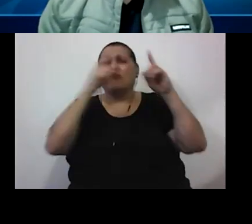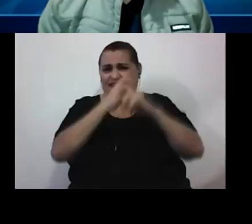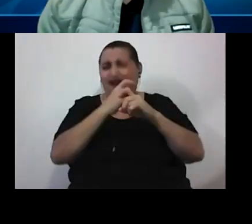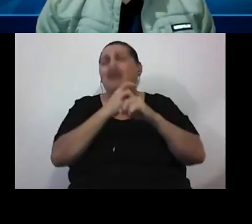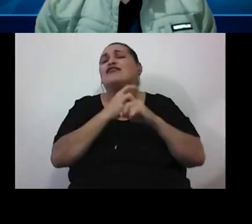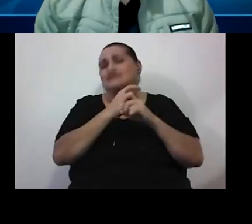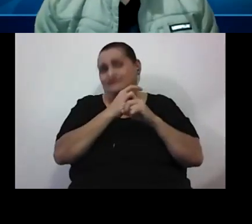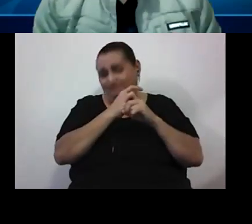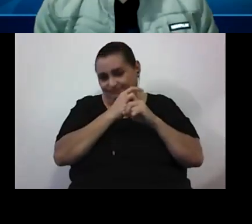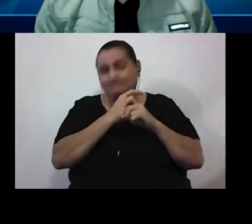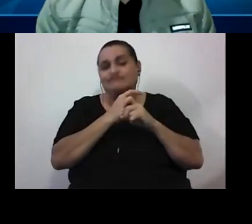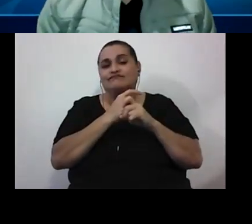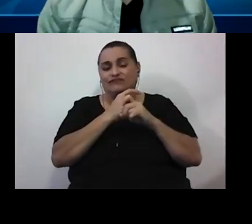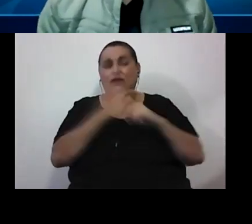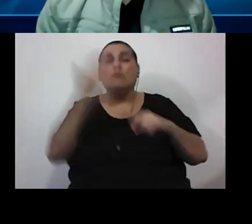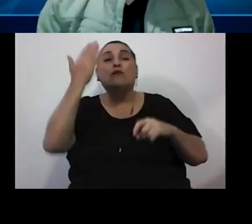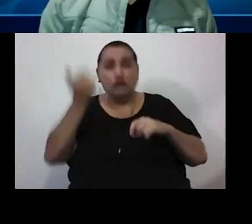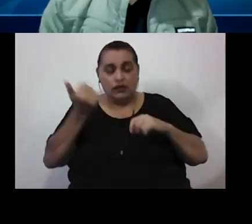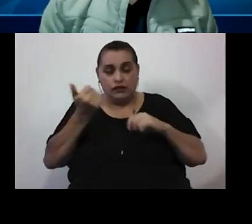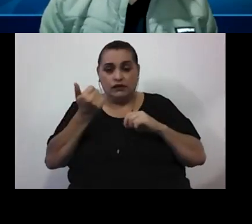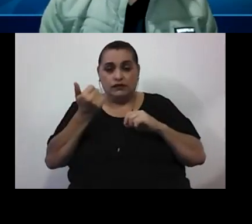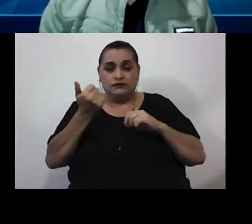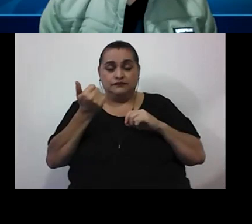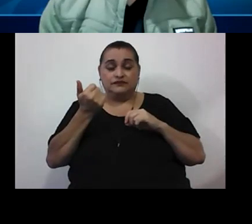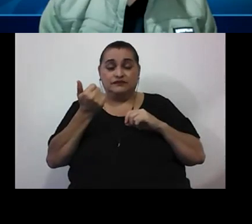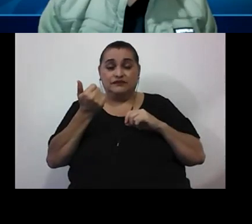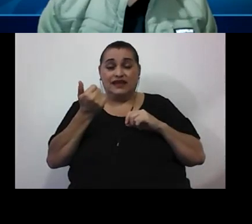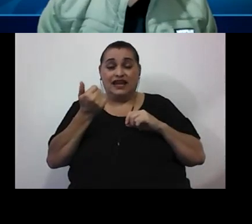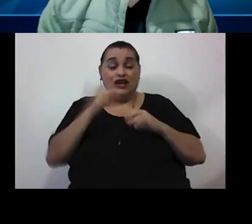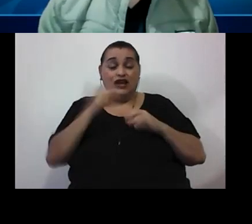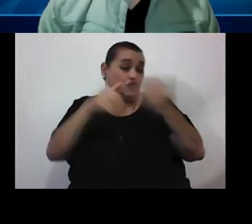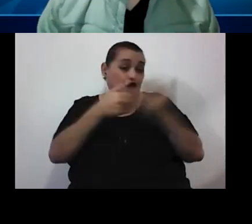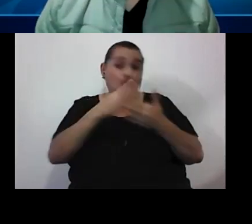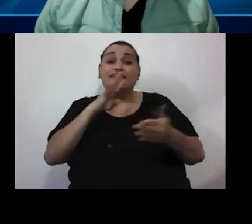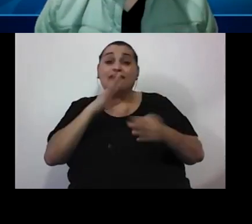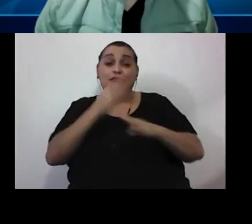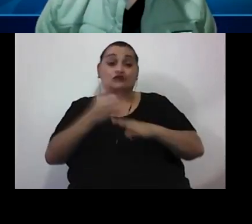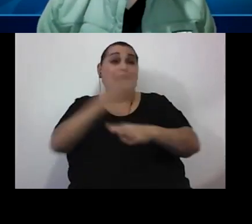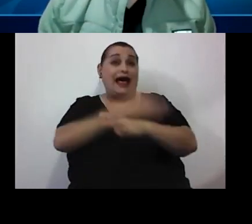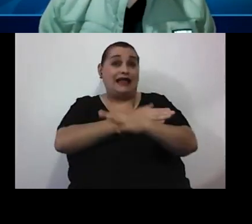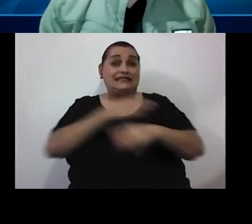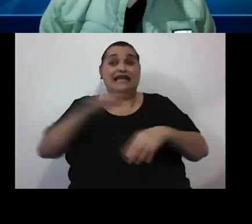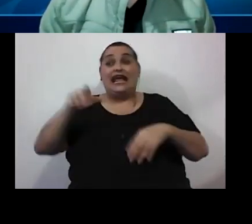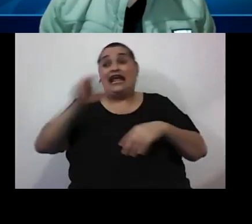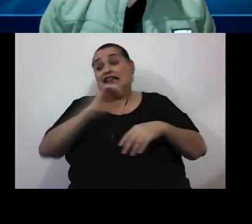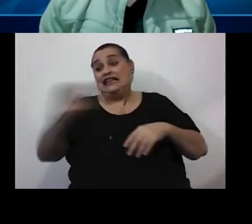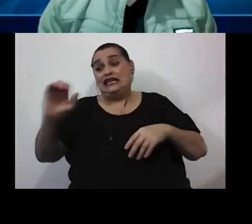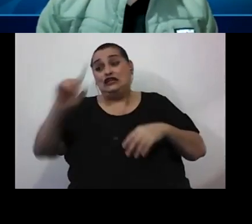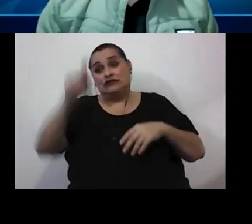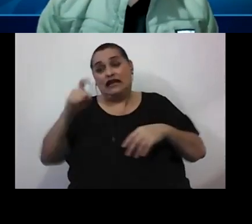¿verdad? ¿Por qué? Porque además de lo anterior, ahora hay que aprender a manejar conflictos con otros